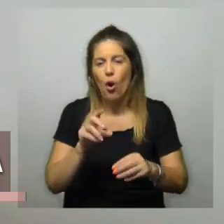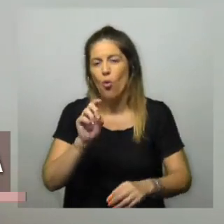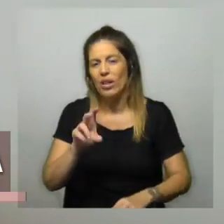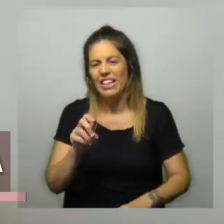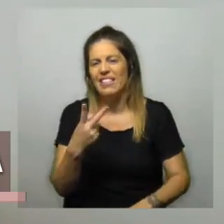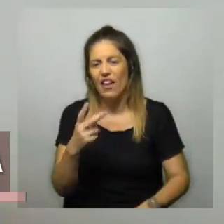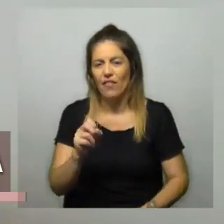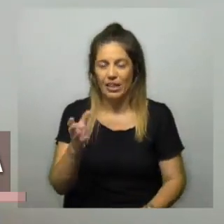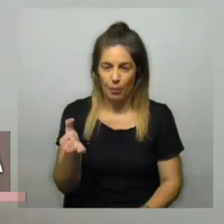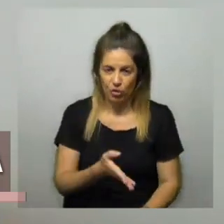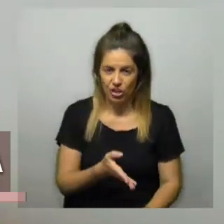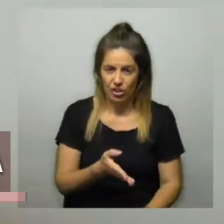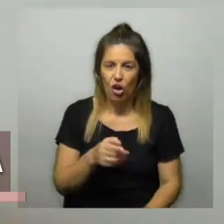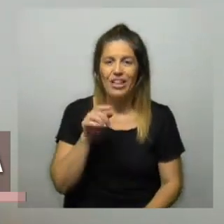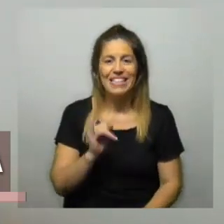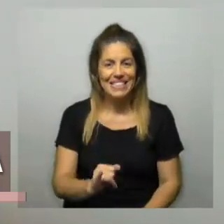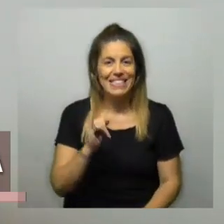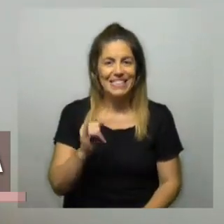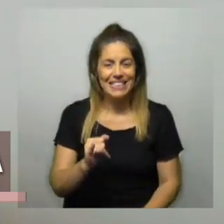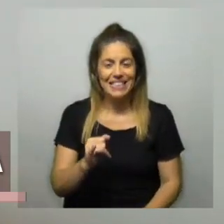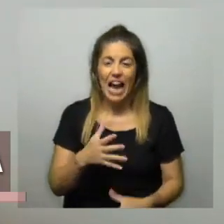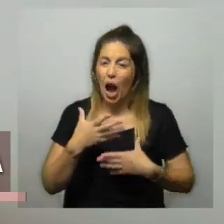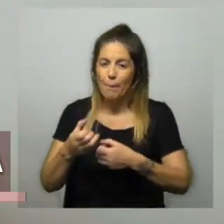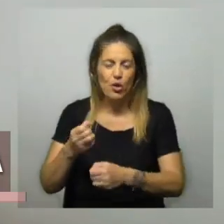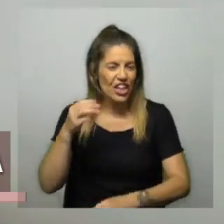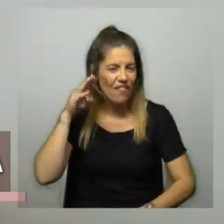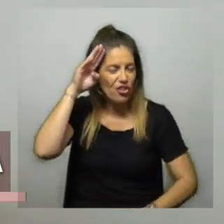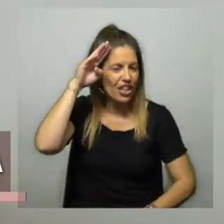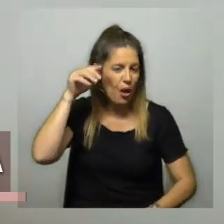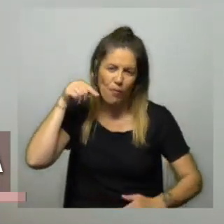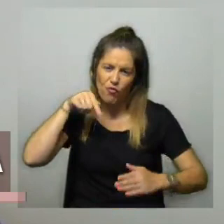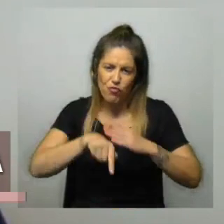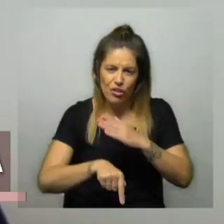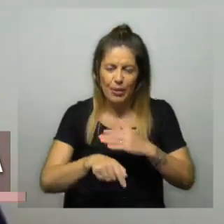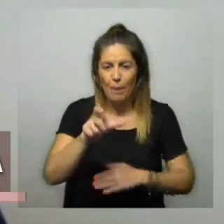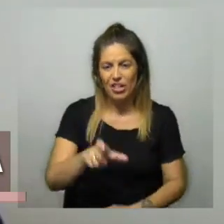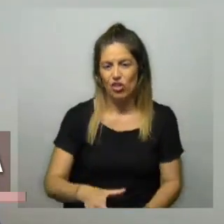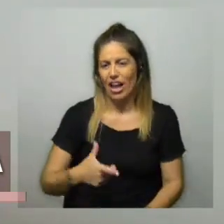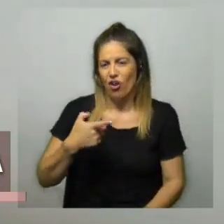15 o 20% sean sí bolsonaristas radicales, gente armada, o sea,